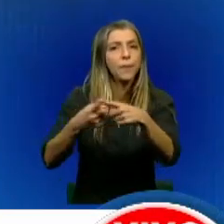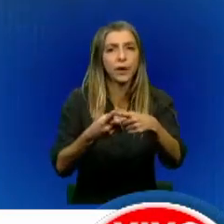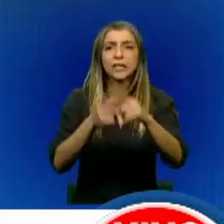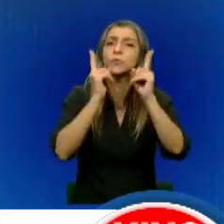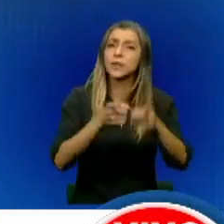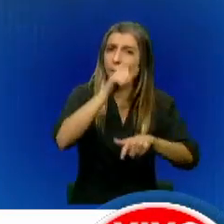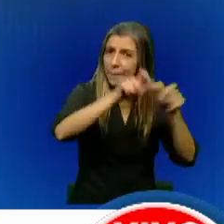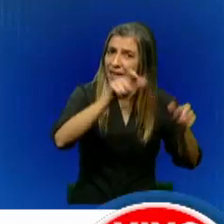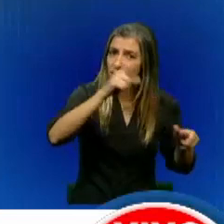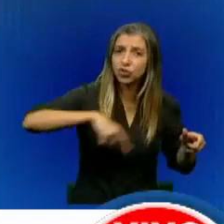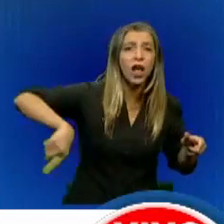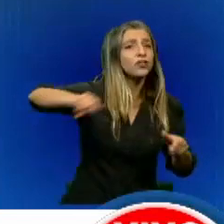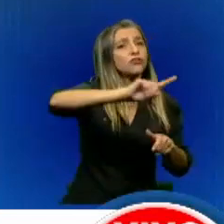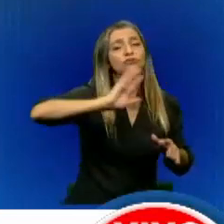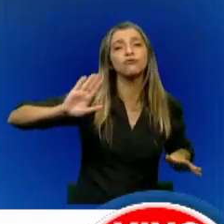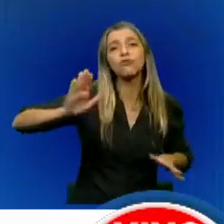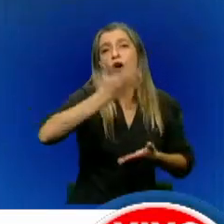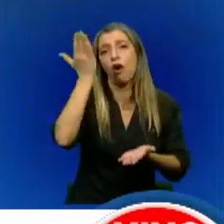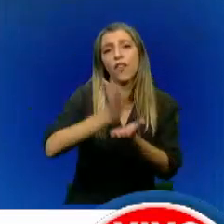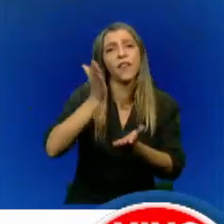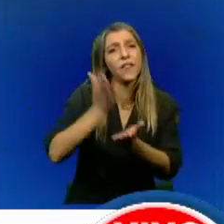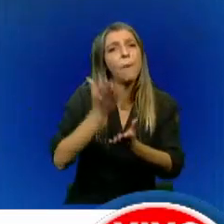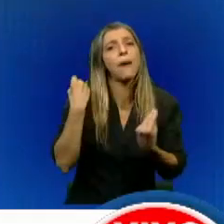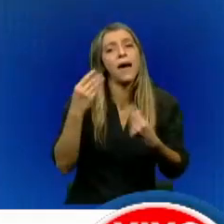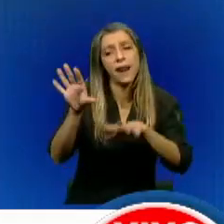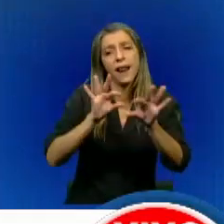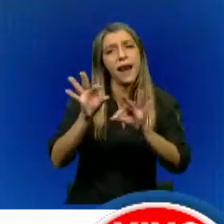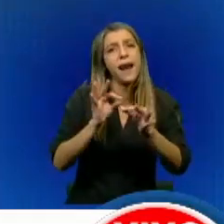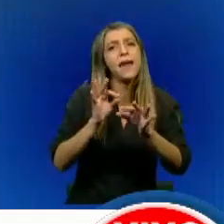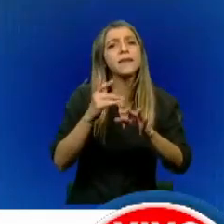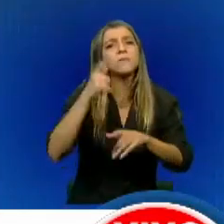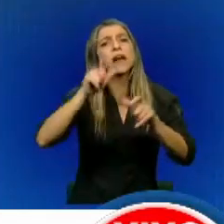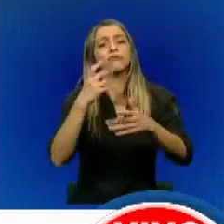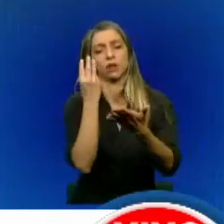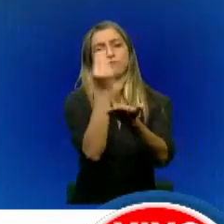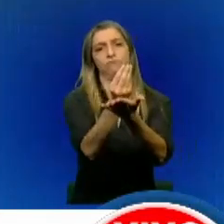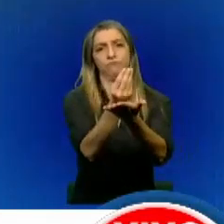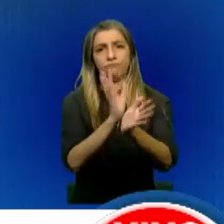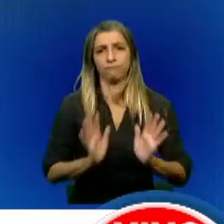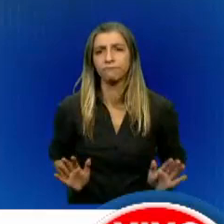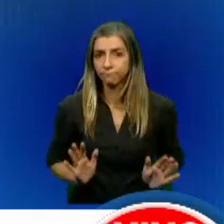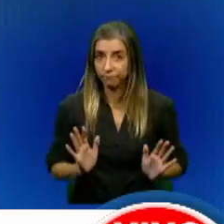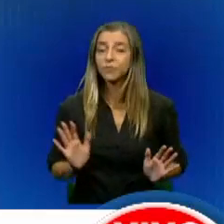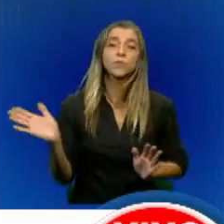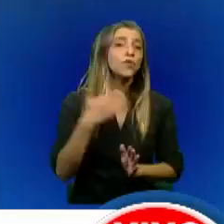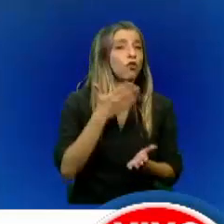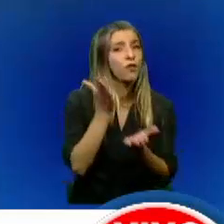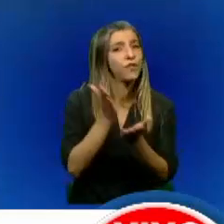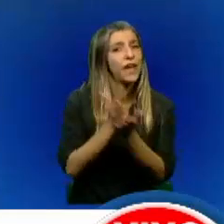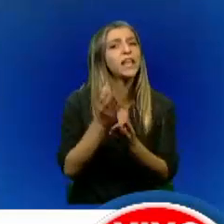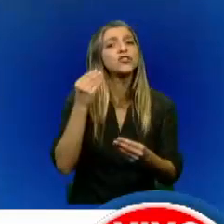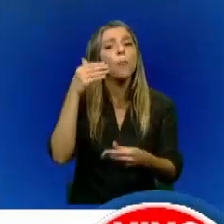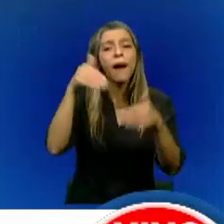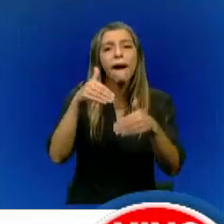ciudadanos de elegir a sus candidatos y de elegir a quienes van a ocupar estas